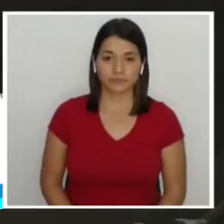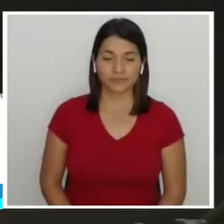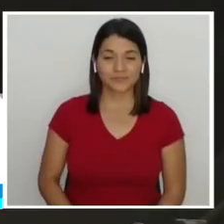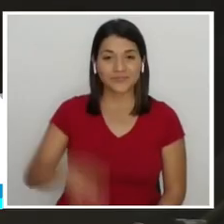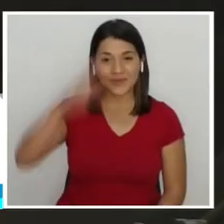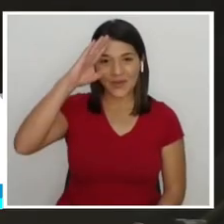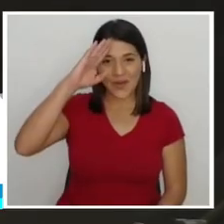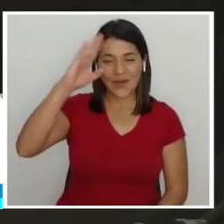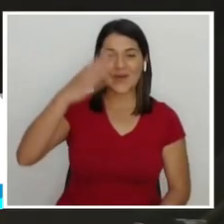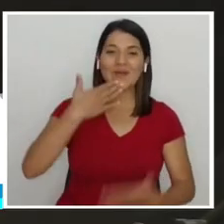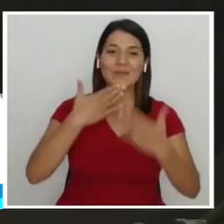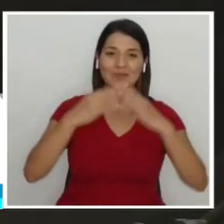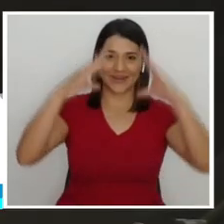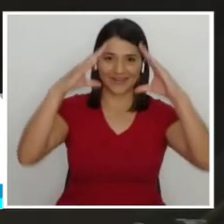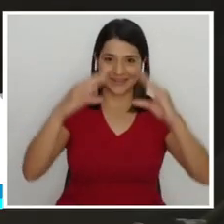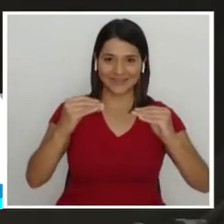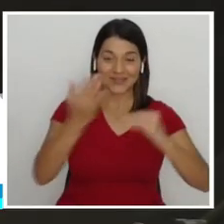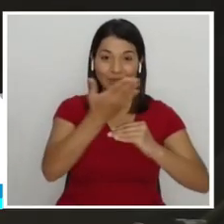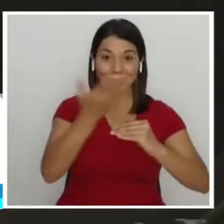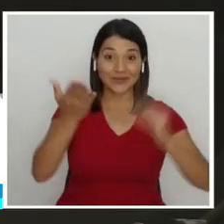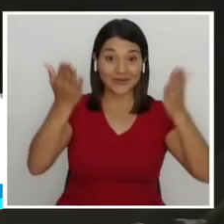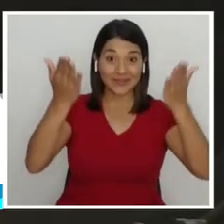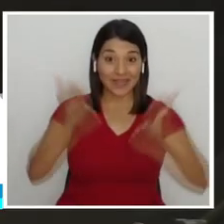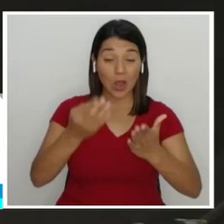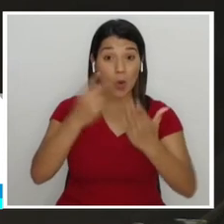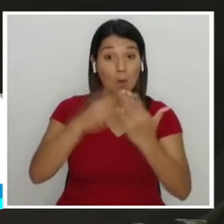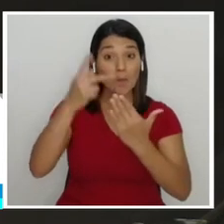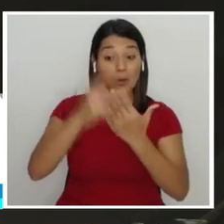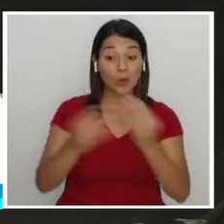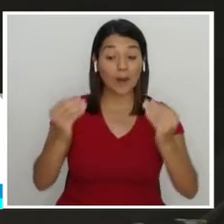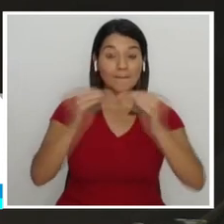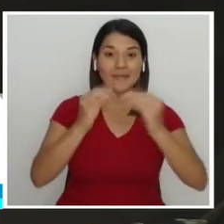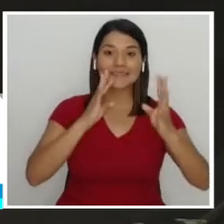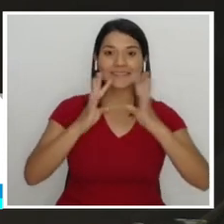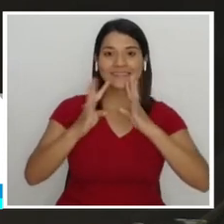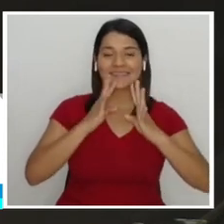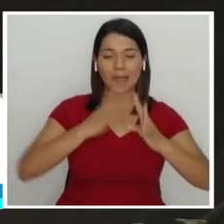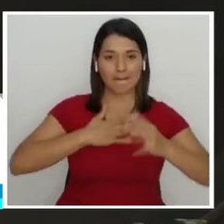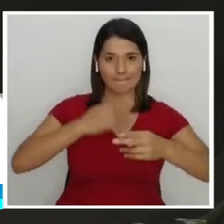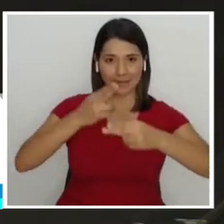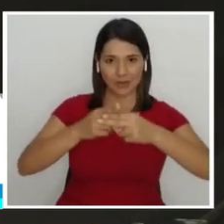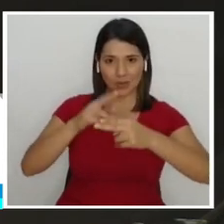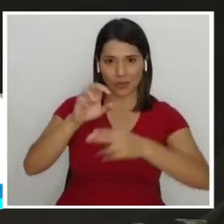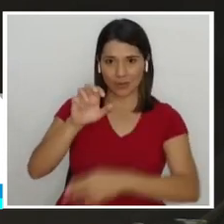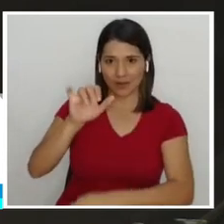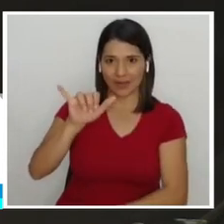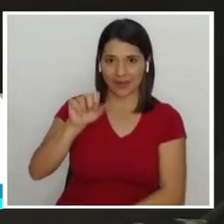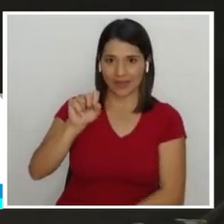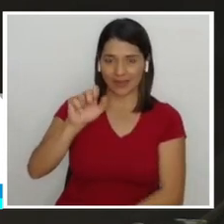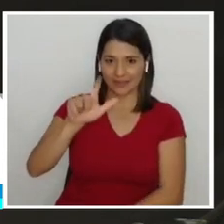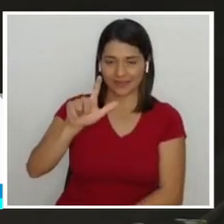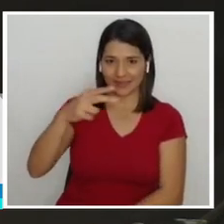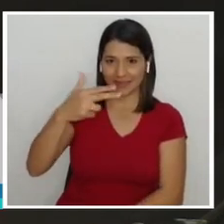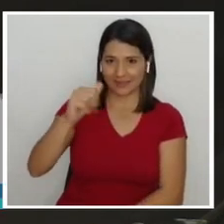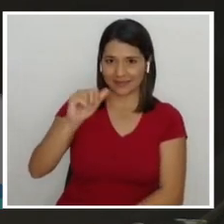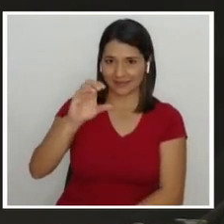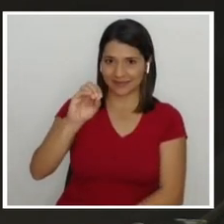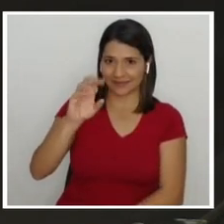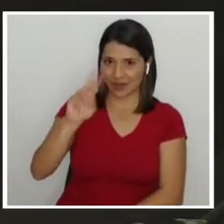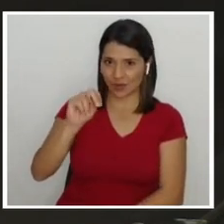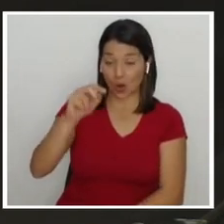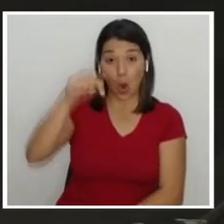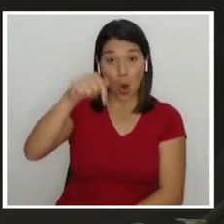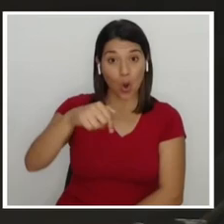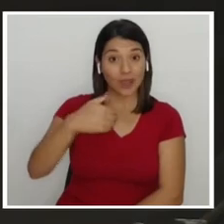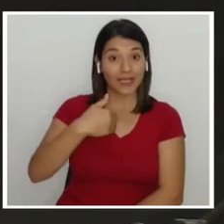buenas noches, bienvenidos a una edición más de Conversemos. Eiser Chacón Cordero les saluda. Hoy tenemos dos invitados muy